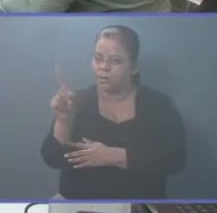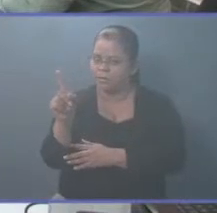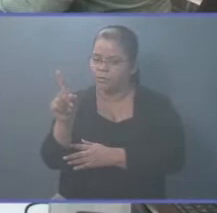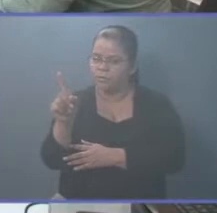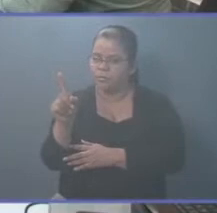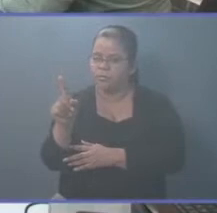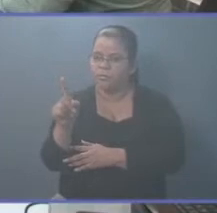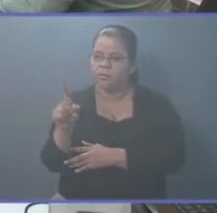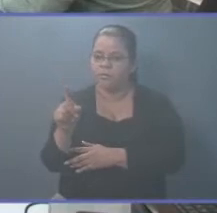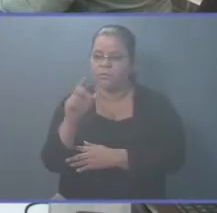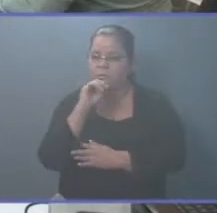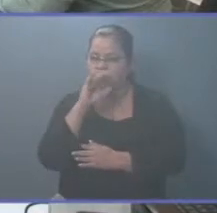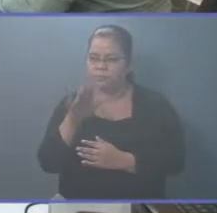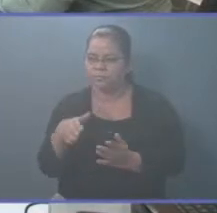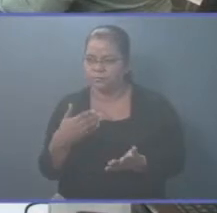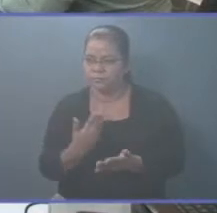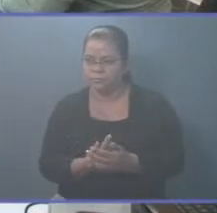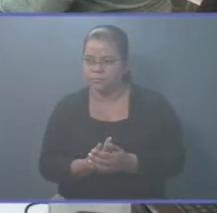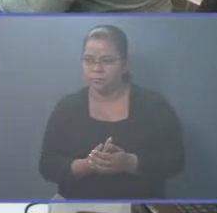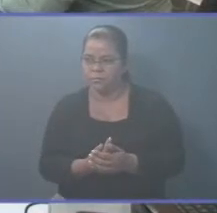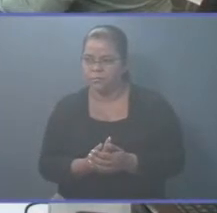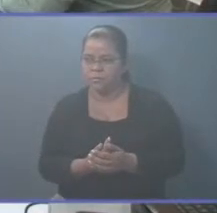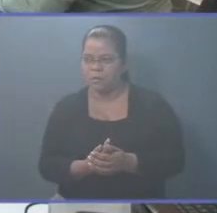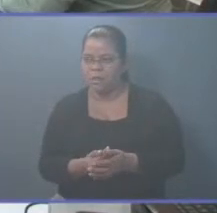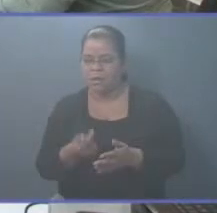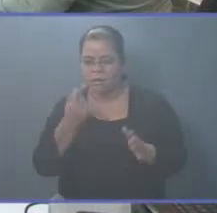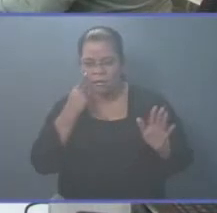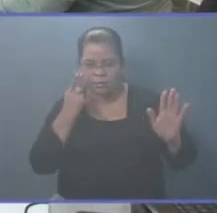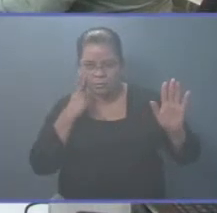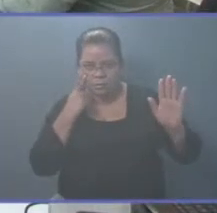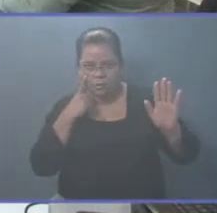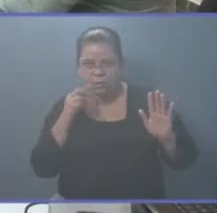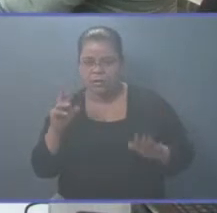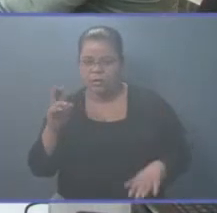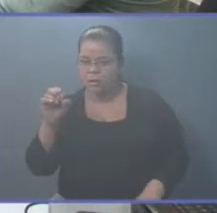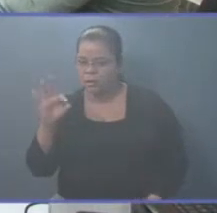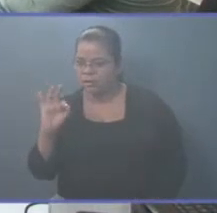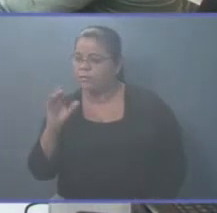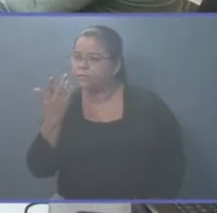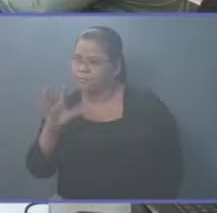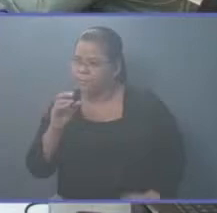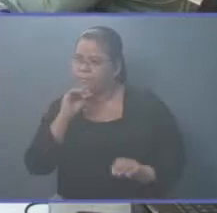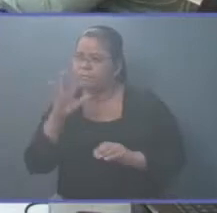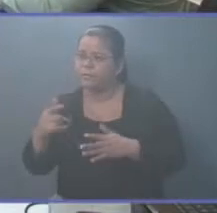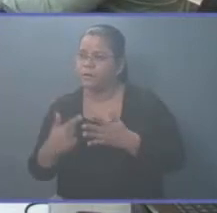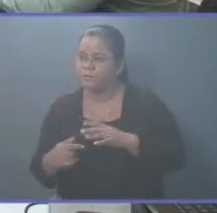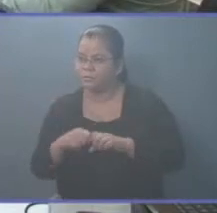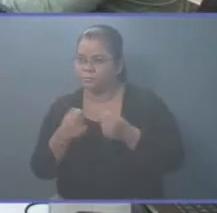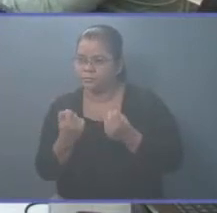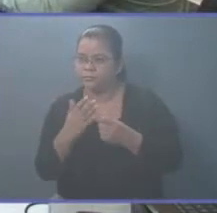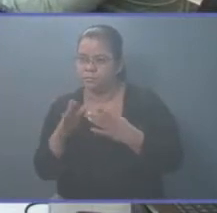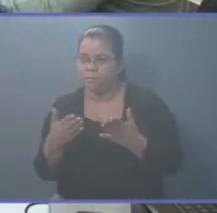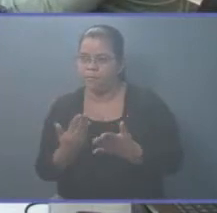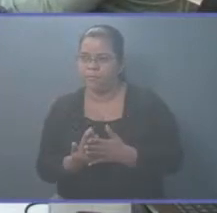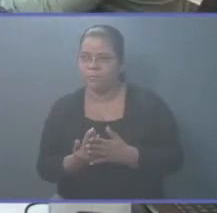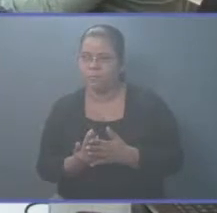la admisión excepcional del testimonio de referencia ya habla de las operaciones policiales encubiertas.